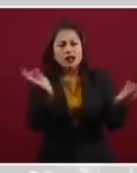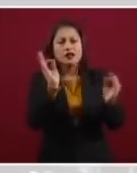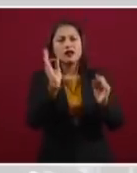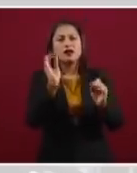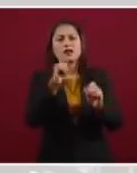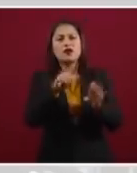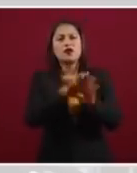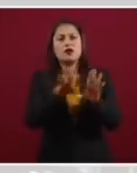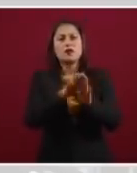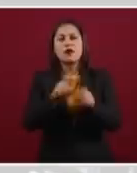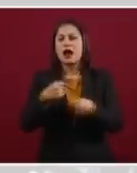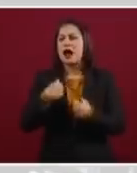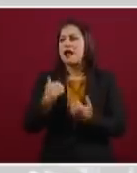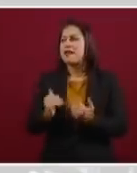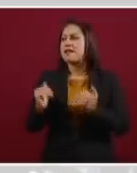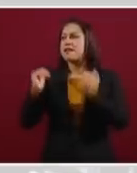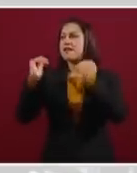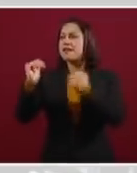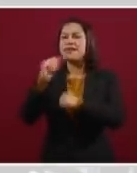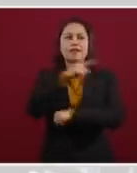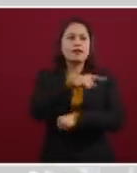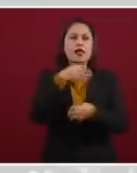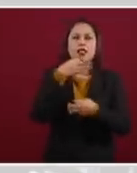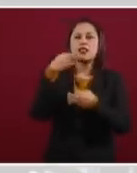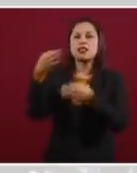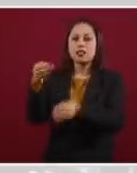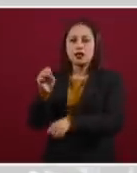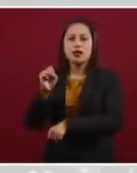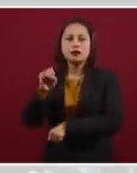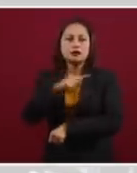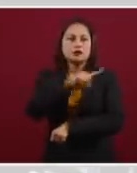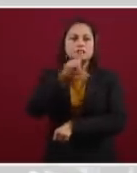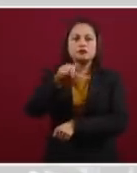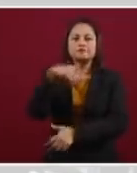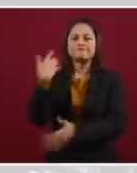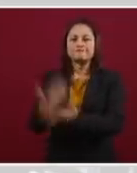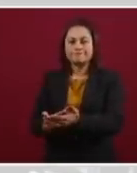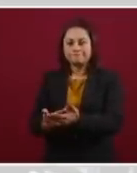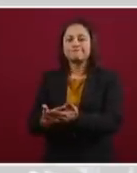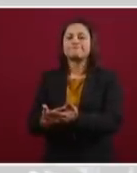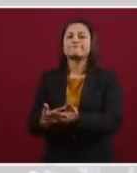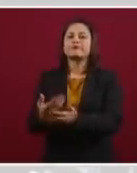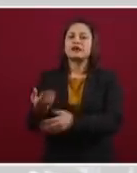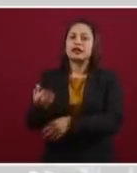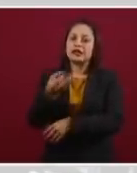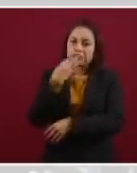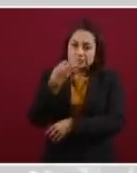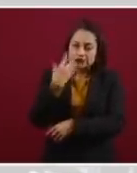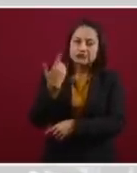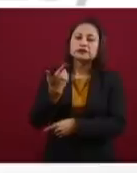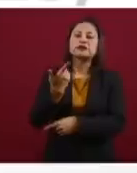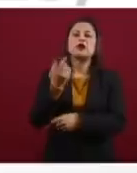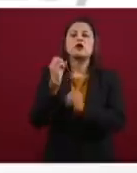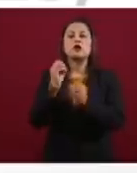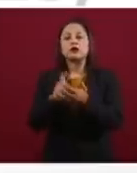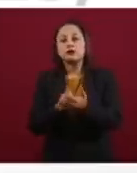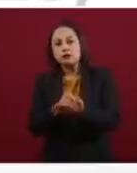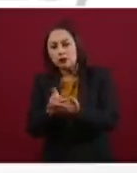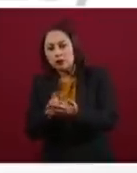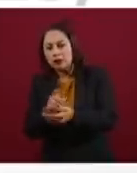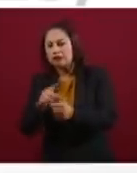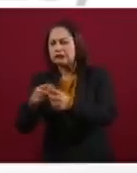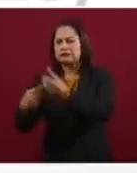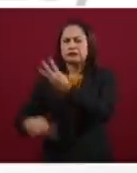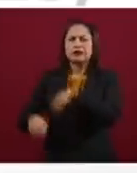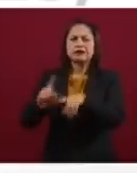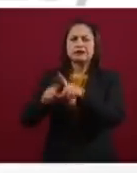inducir a nuestros jóvenes a consumir este tipo de sustancias enervantes psicotrópicas que les generan adicción